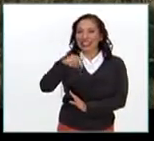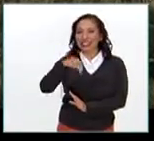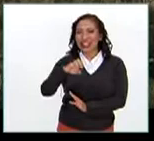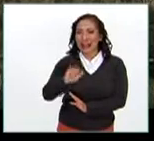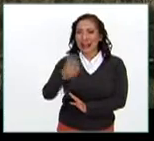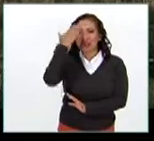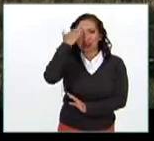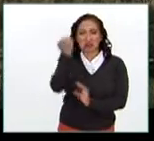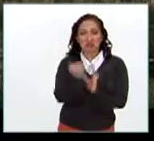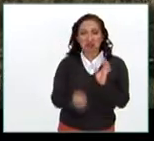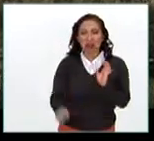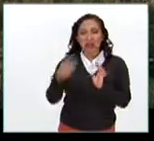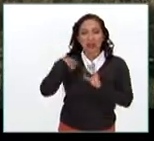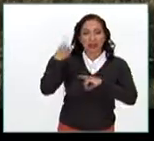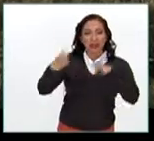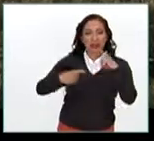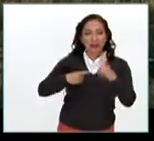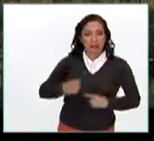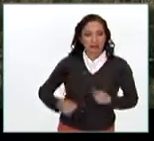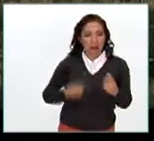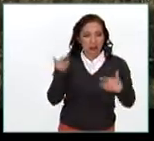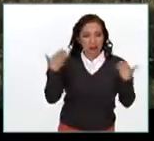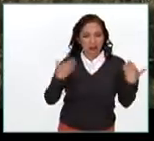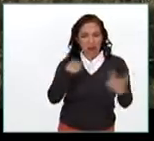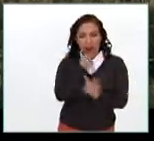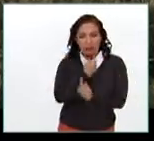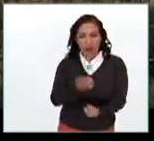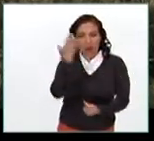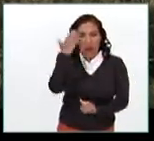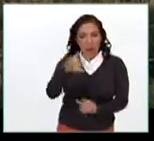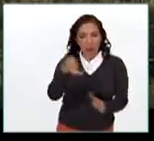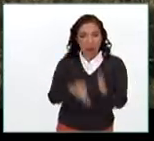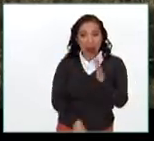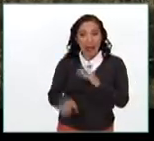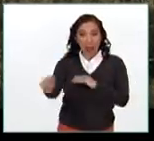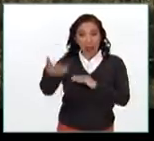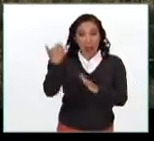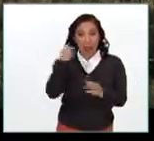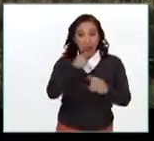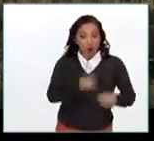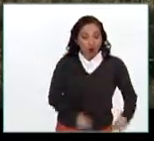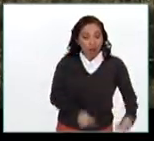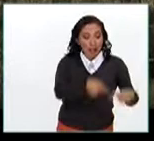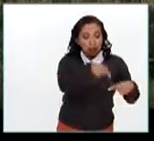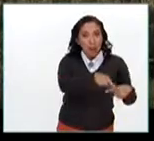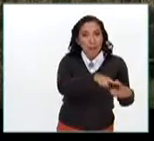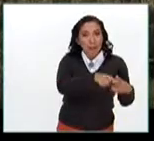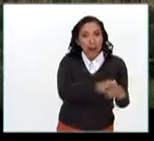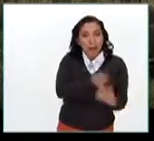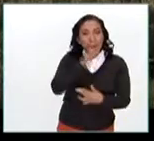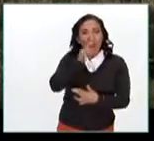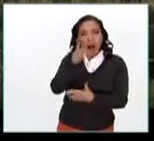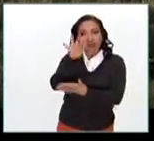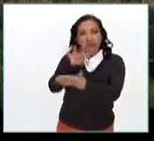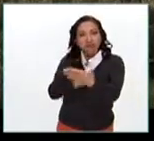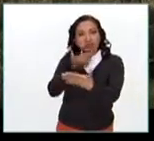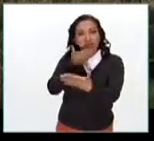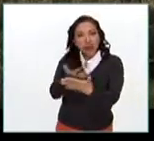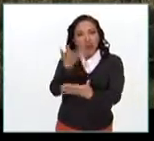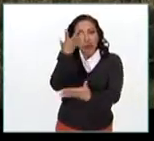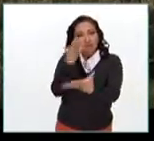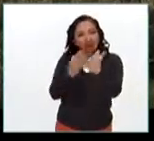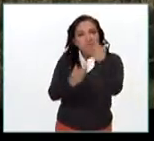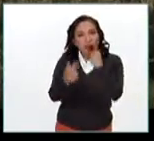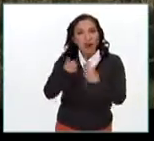en entretenimiento y diversión para niños. Y es tan cierto como que en la edad temprana se forman los mejores lectores. Por